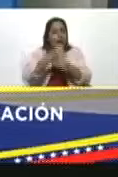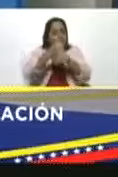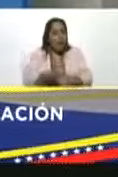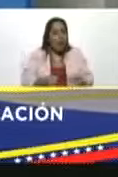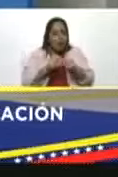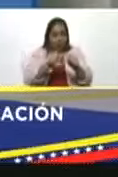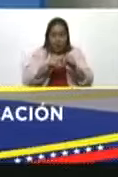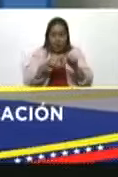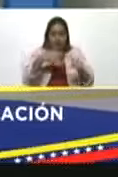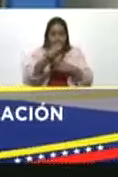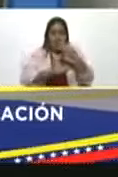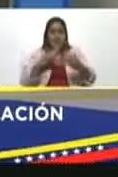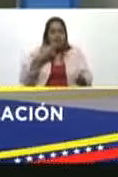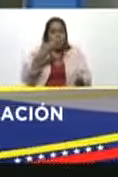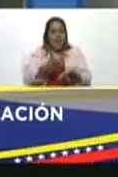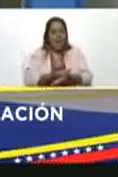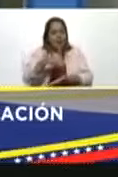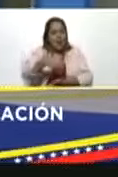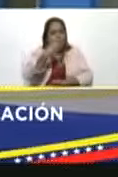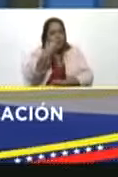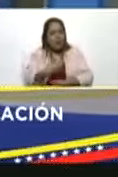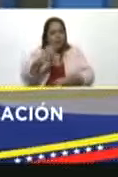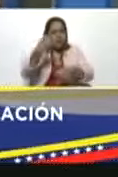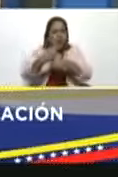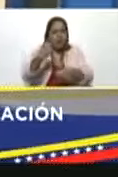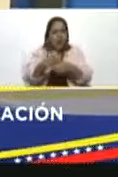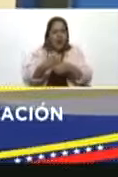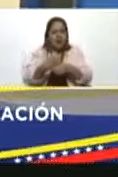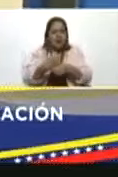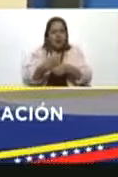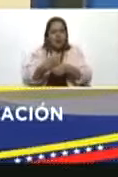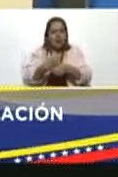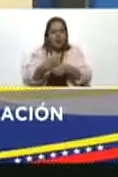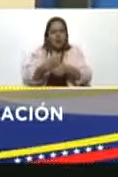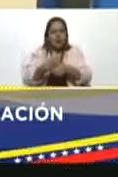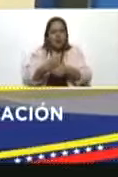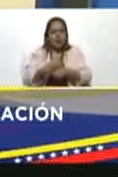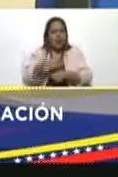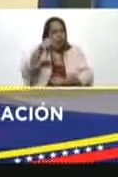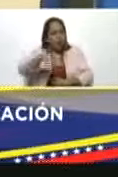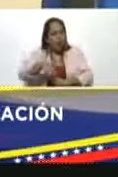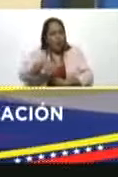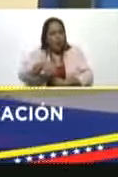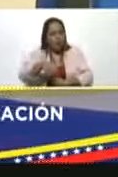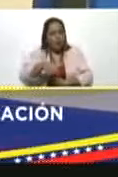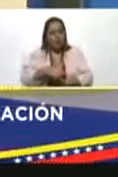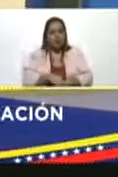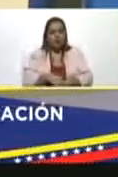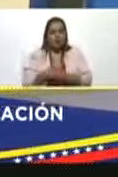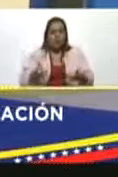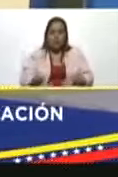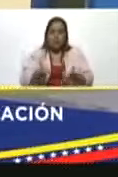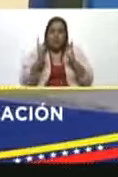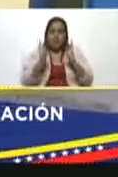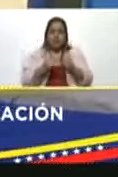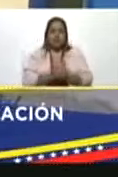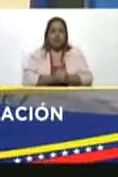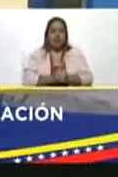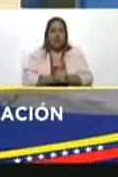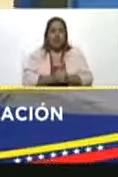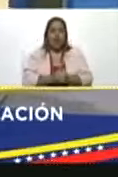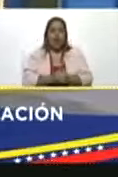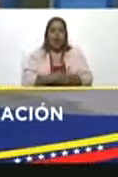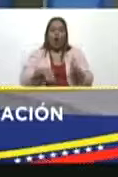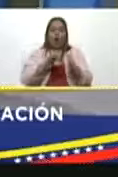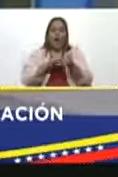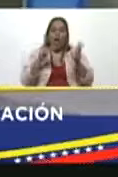haciendo. Gracias por esta hermosa obra que hoy usted permite que